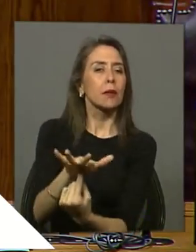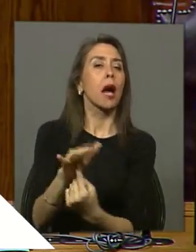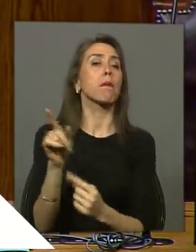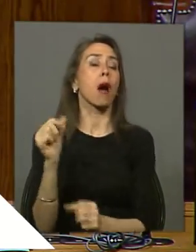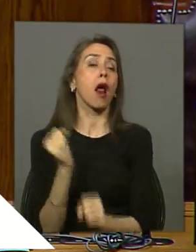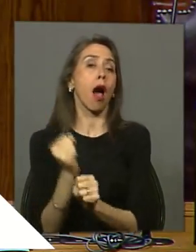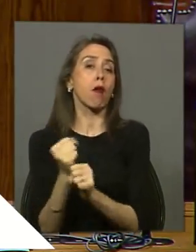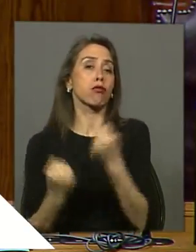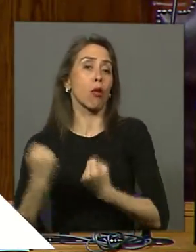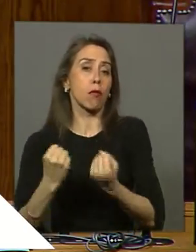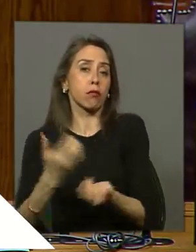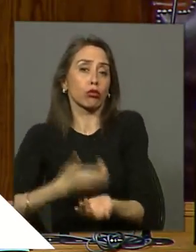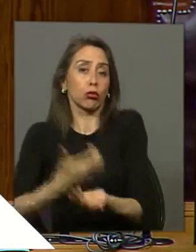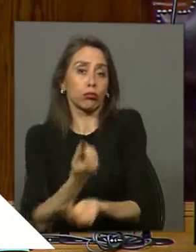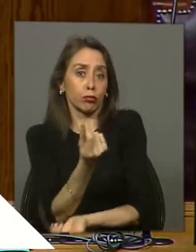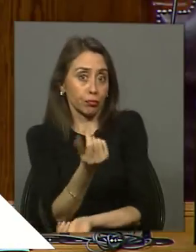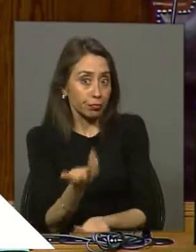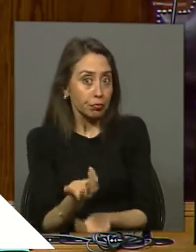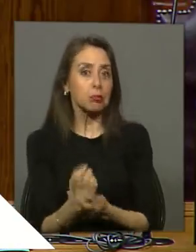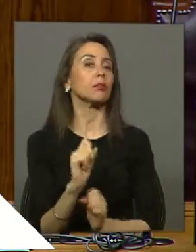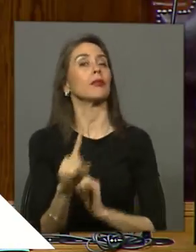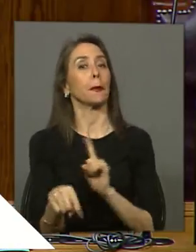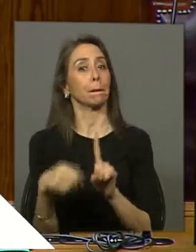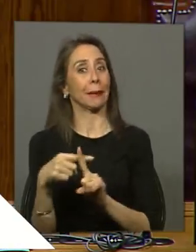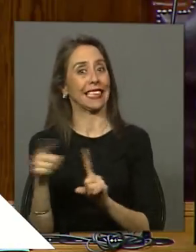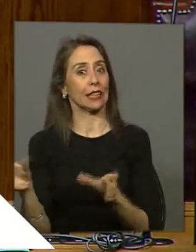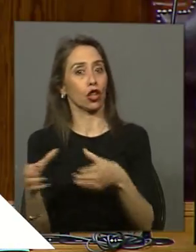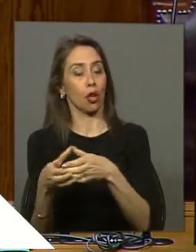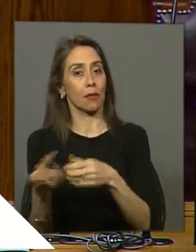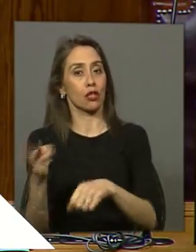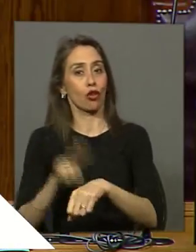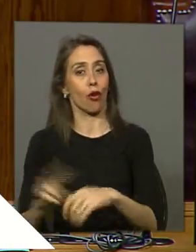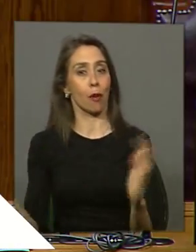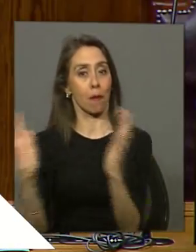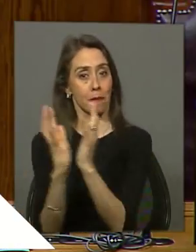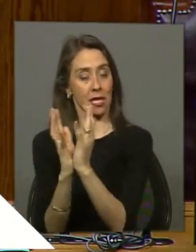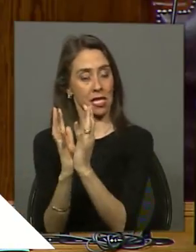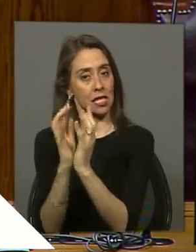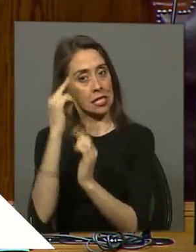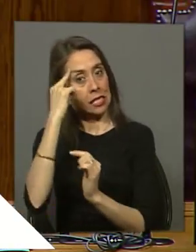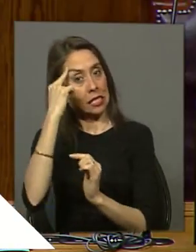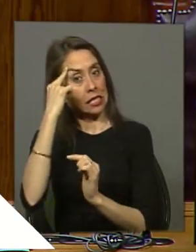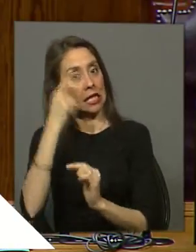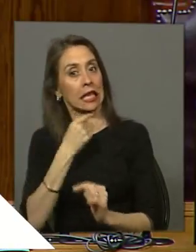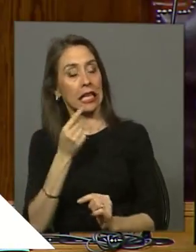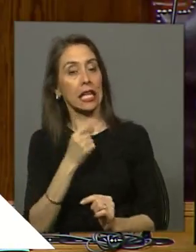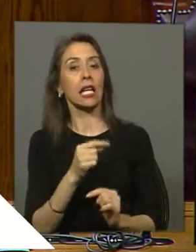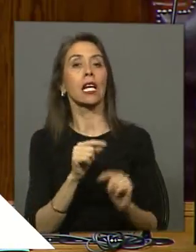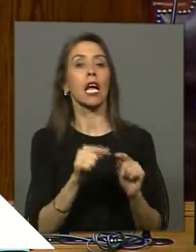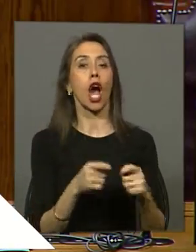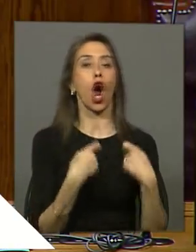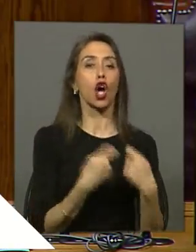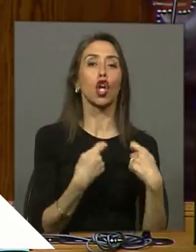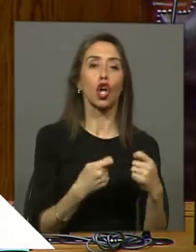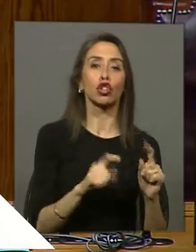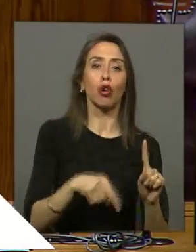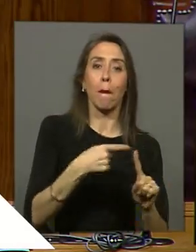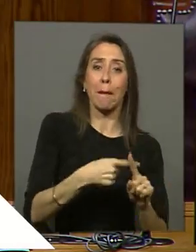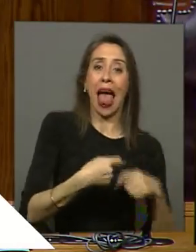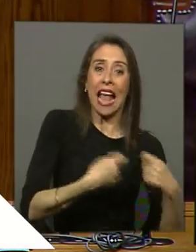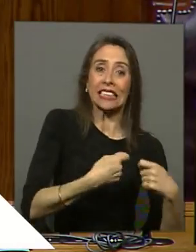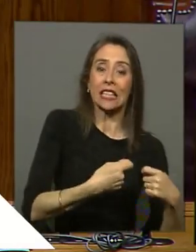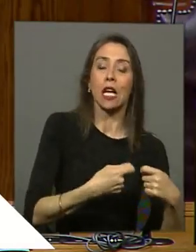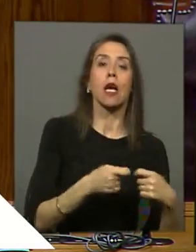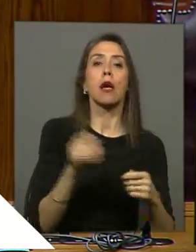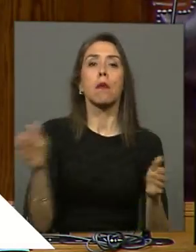actividad económica. Adicionalmente, lo que la comisión mixta ha buscado es evitar el traspaso de costos adicionales a consumidores